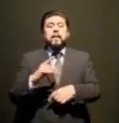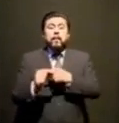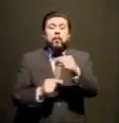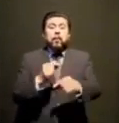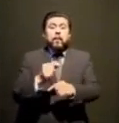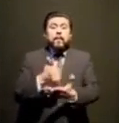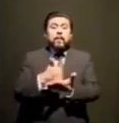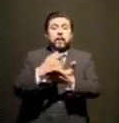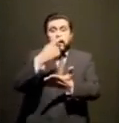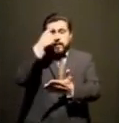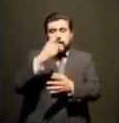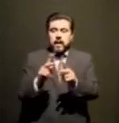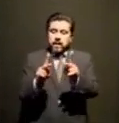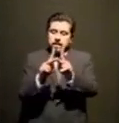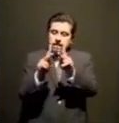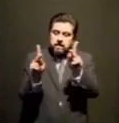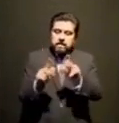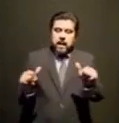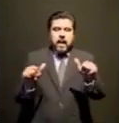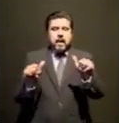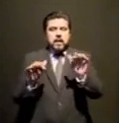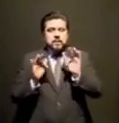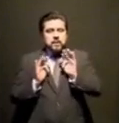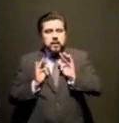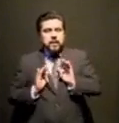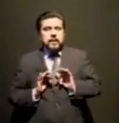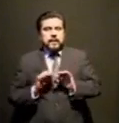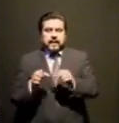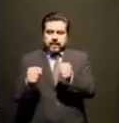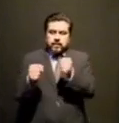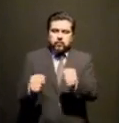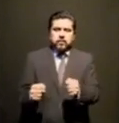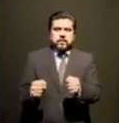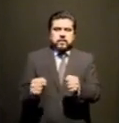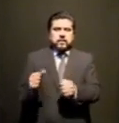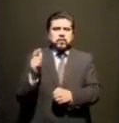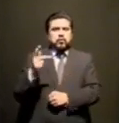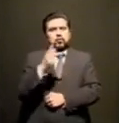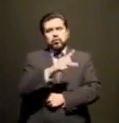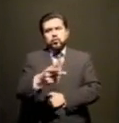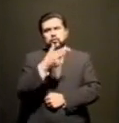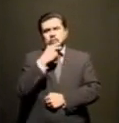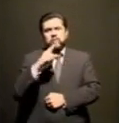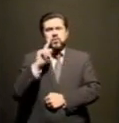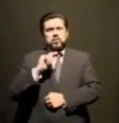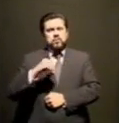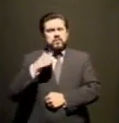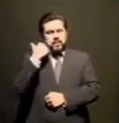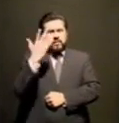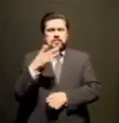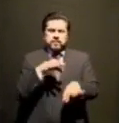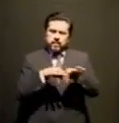paz y tranquilidad que todas y todos esperamos. Y lo debemos de hacer en equipo. Muchas gracias.